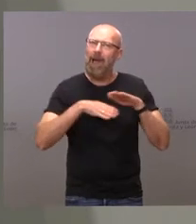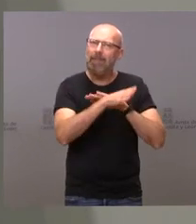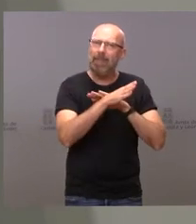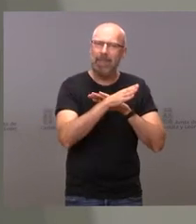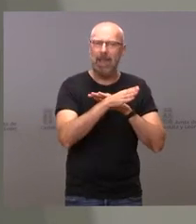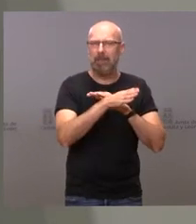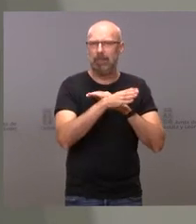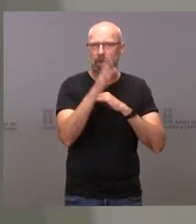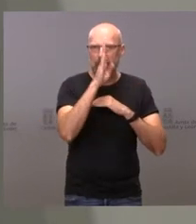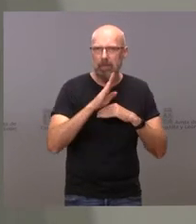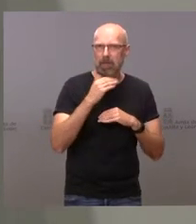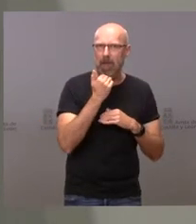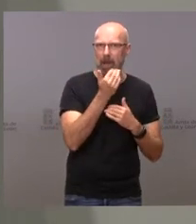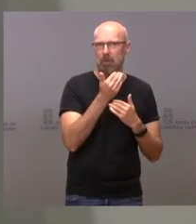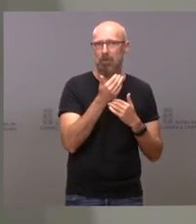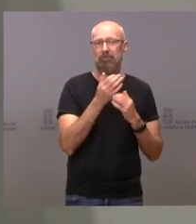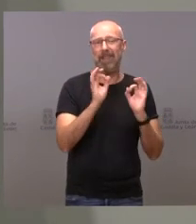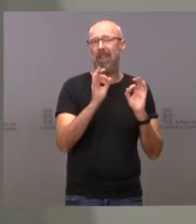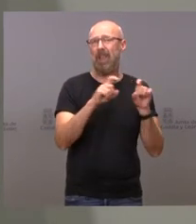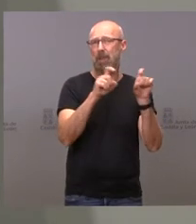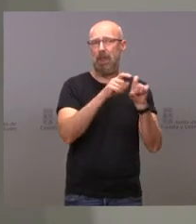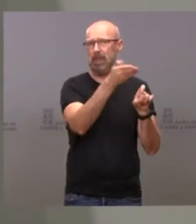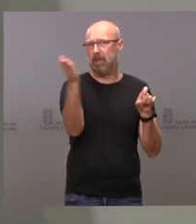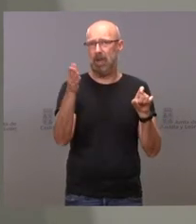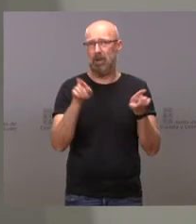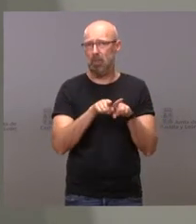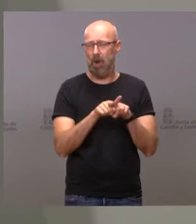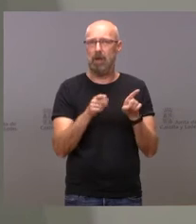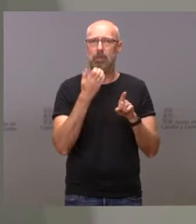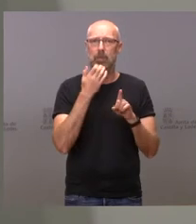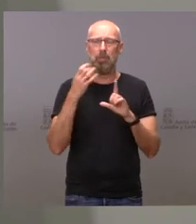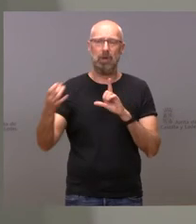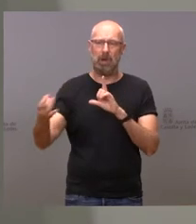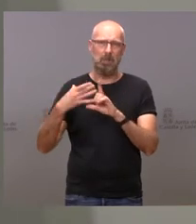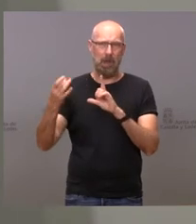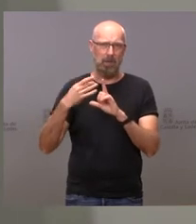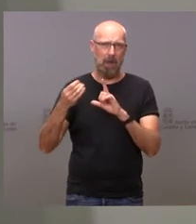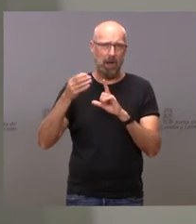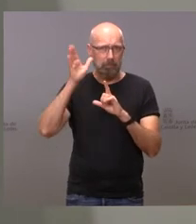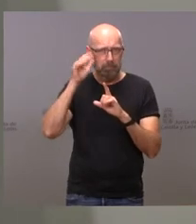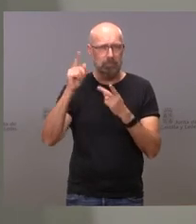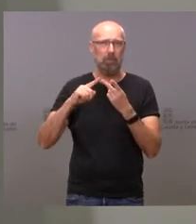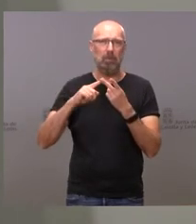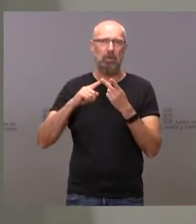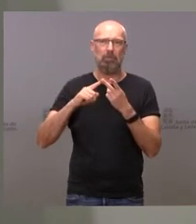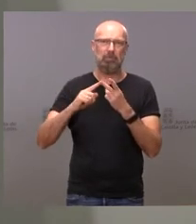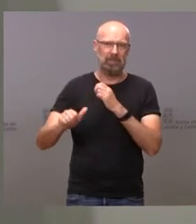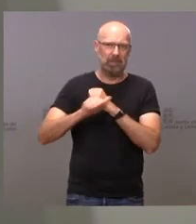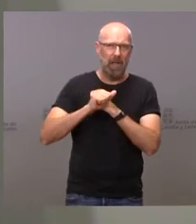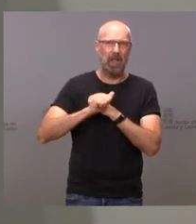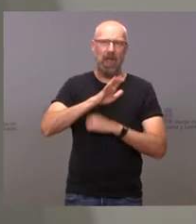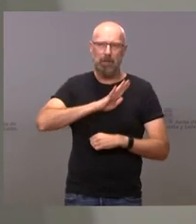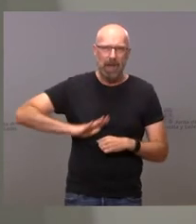habitualmente en las empresas. Correos spam masivos con chantajes o amenazas, todo tipo